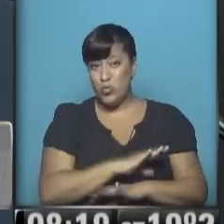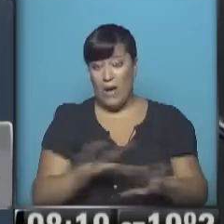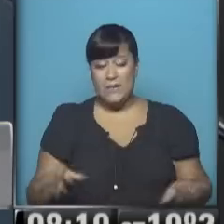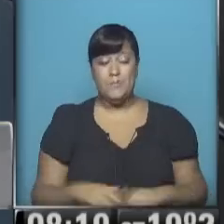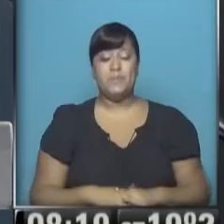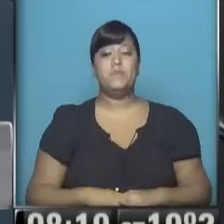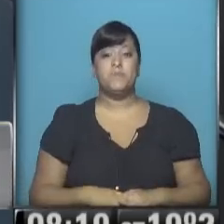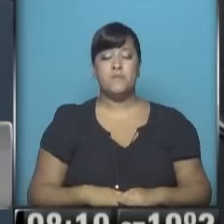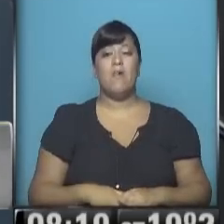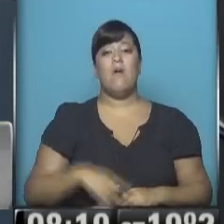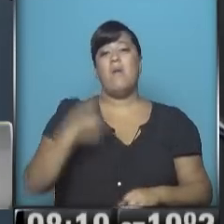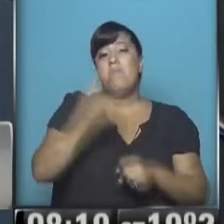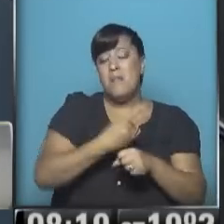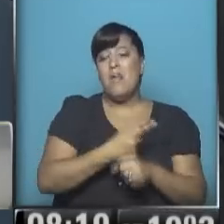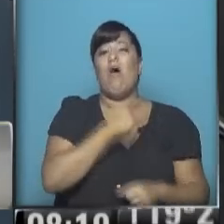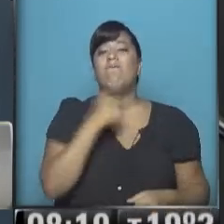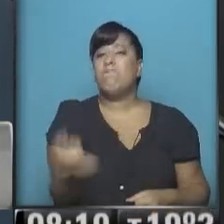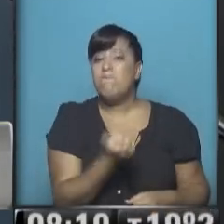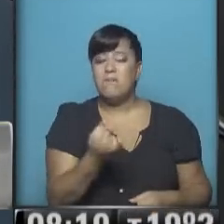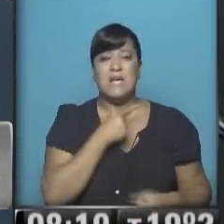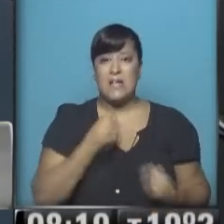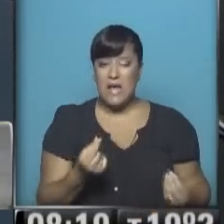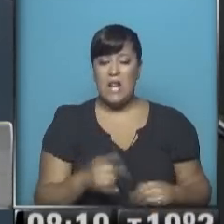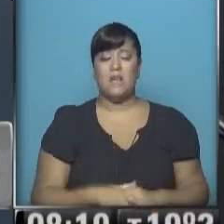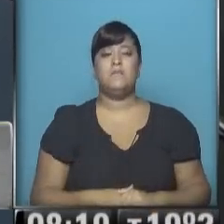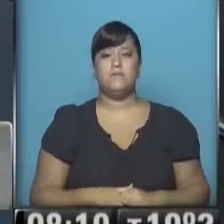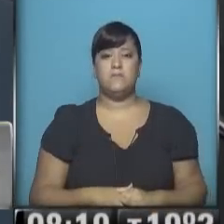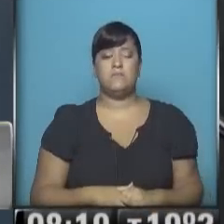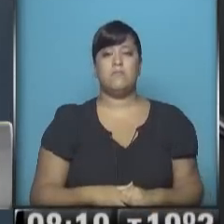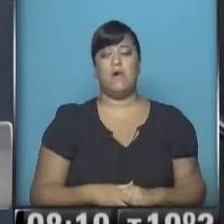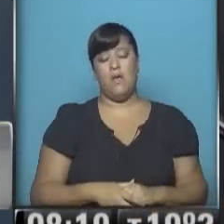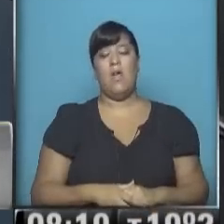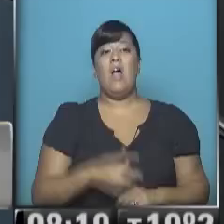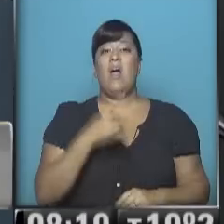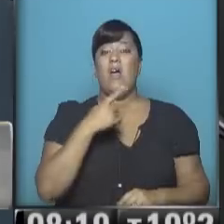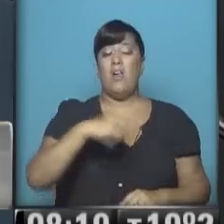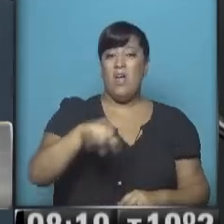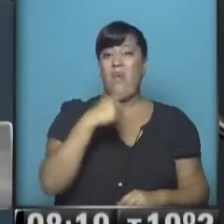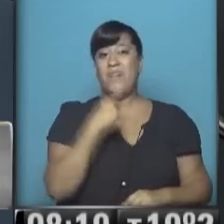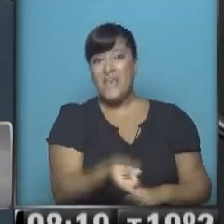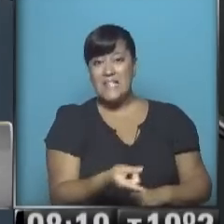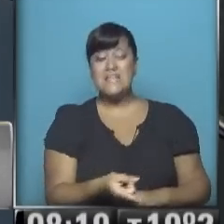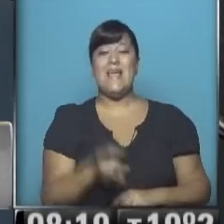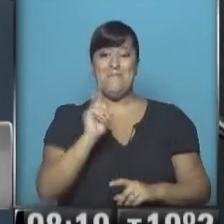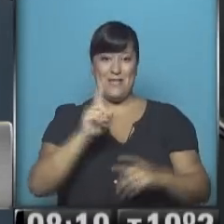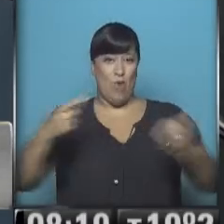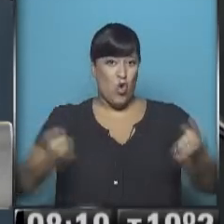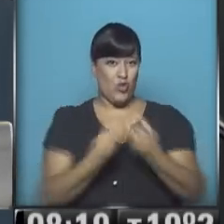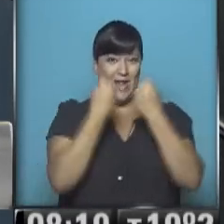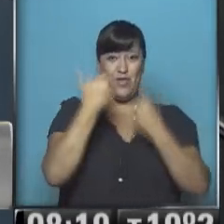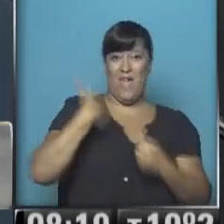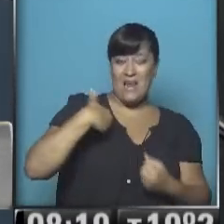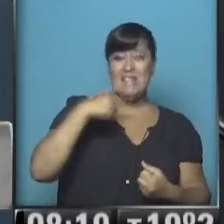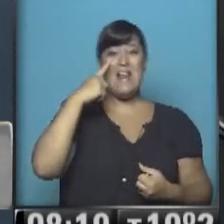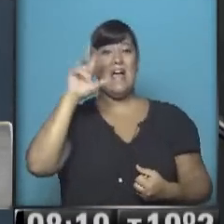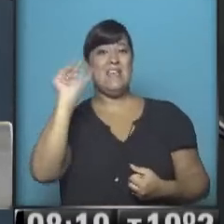primero pretender eh decir que el memorándum lo que